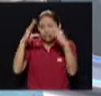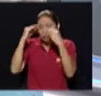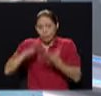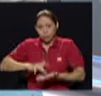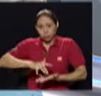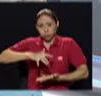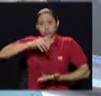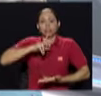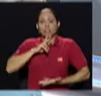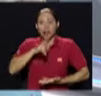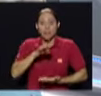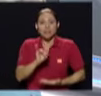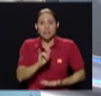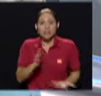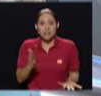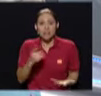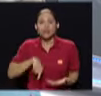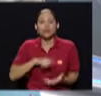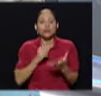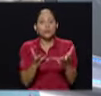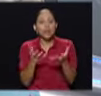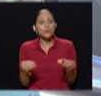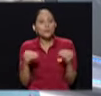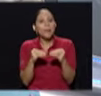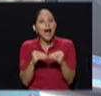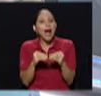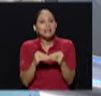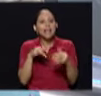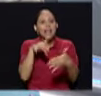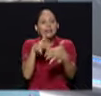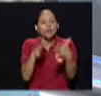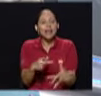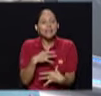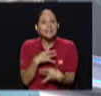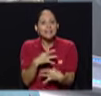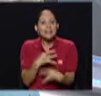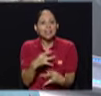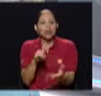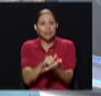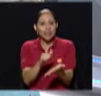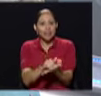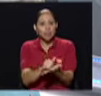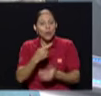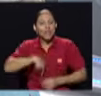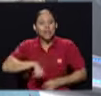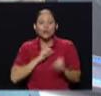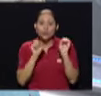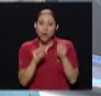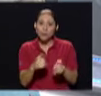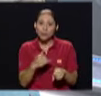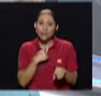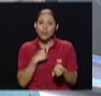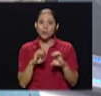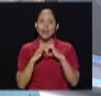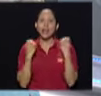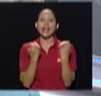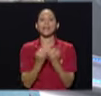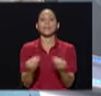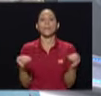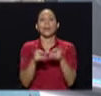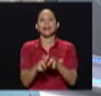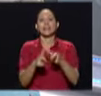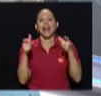así y queremos que haya más estudiantes interesados en esto y que podamos tener un equipo más grande